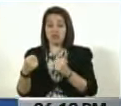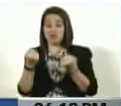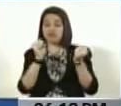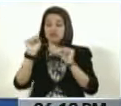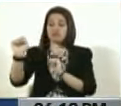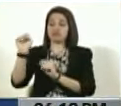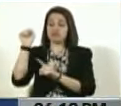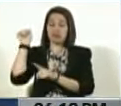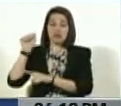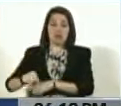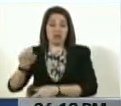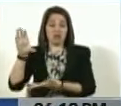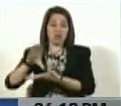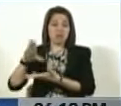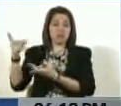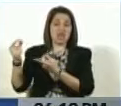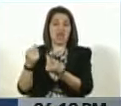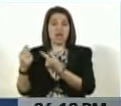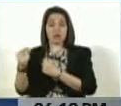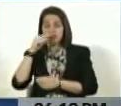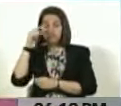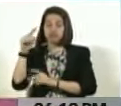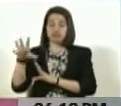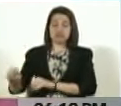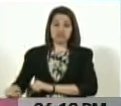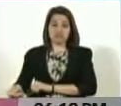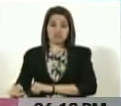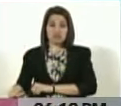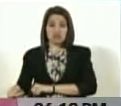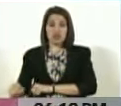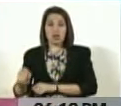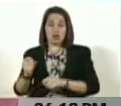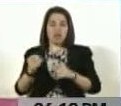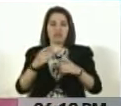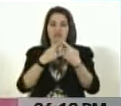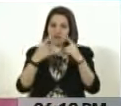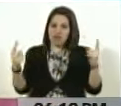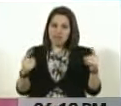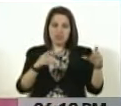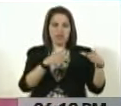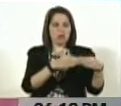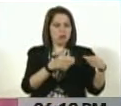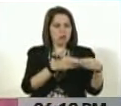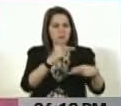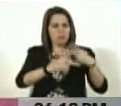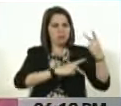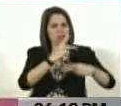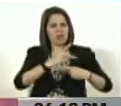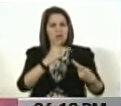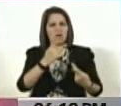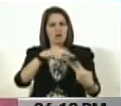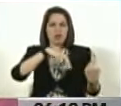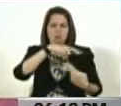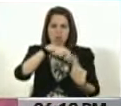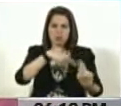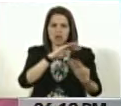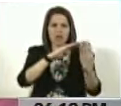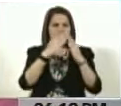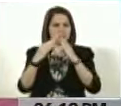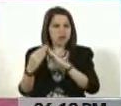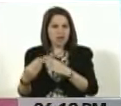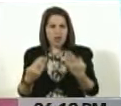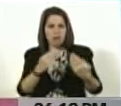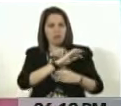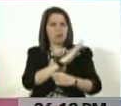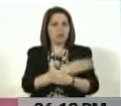son los panaderos del capitalismo, que son los panaderos de la herencia colonial, y los panaderos que nosotros proponemos, que son los panaderos nuevos de la comunidad, del poder